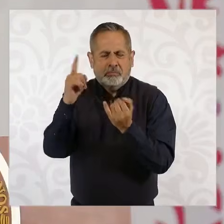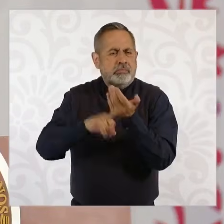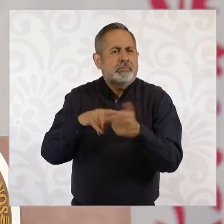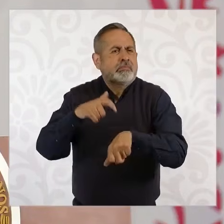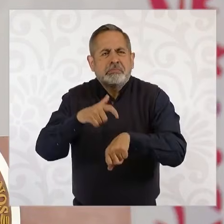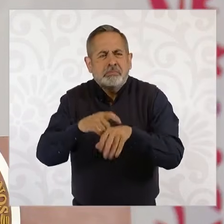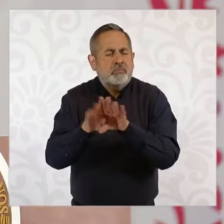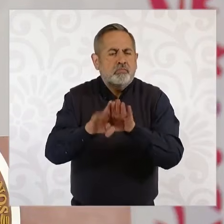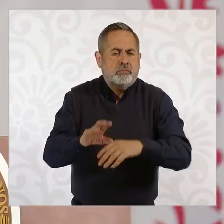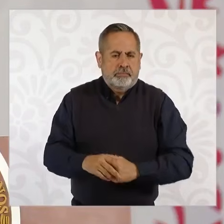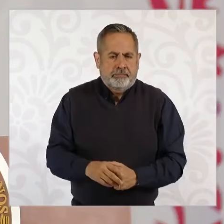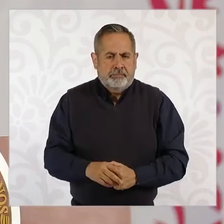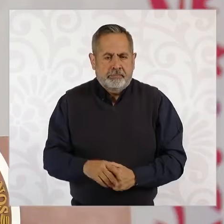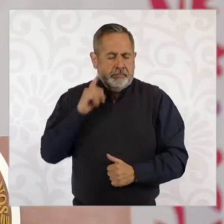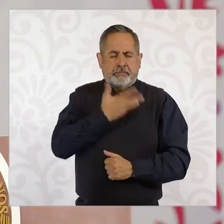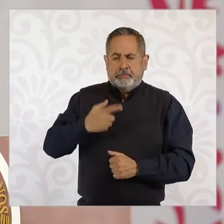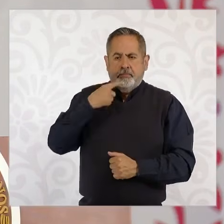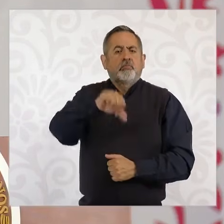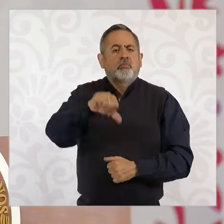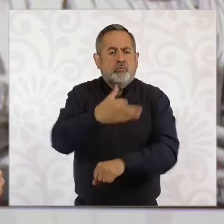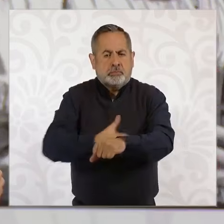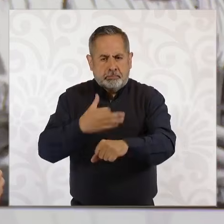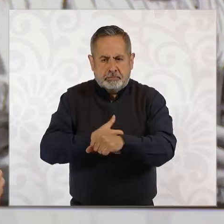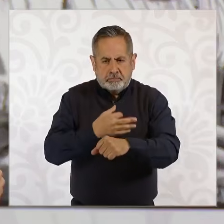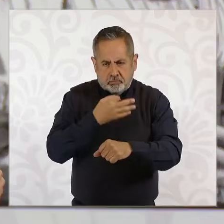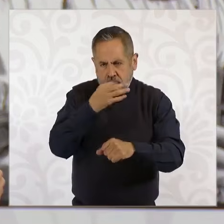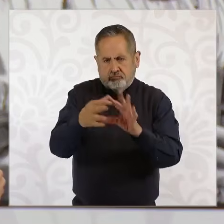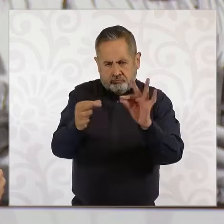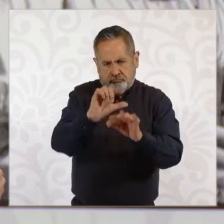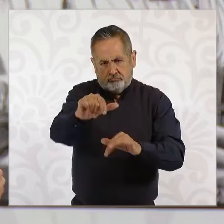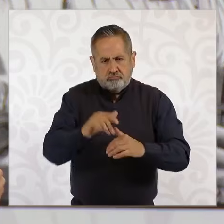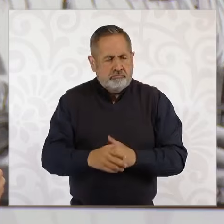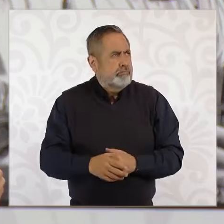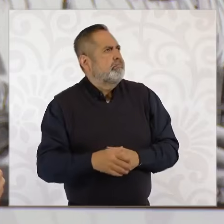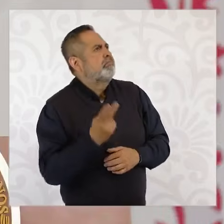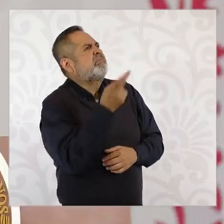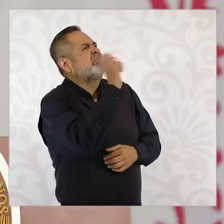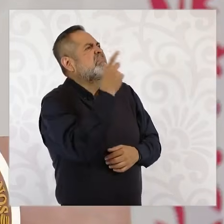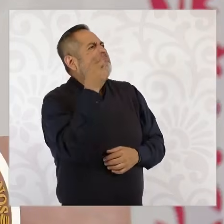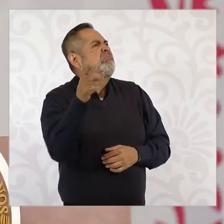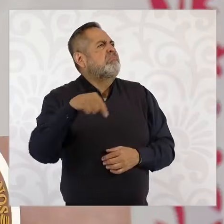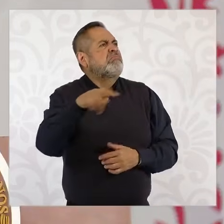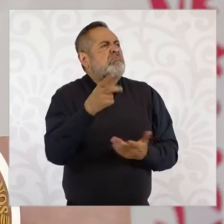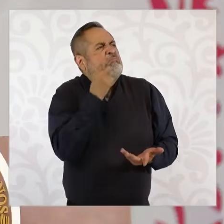lo vamos a ver y con gusto les informamos. ¿Y el cuando tengamos mensaje, la Presidenta, que va a llevar usted? La paz,